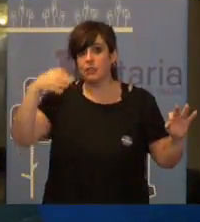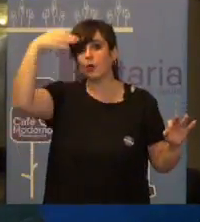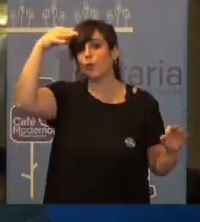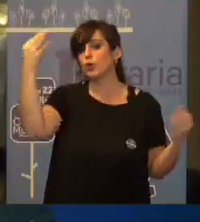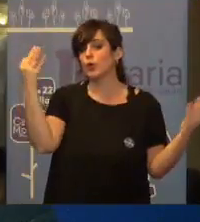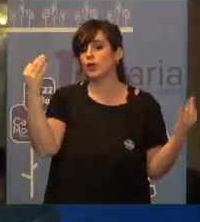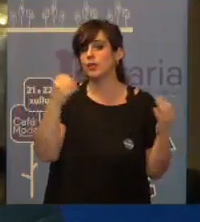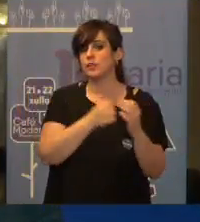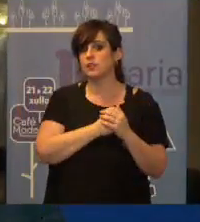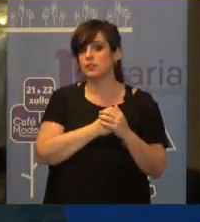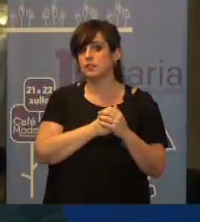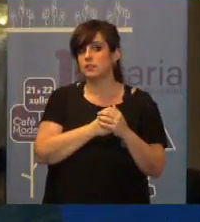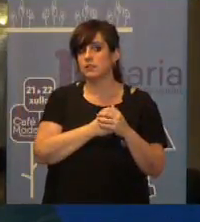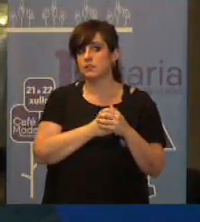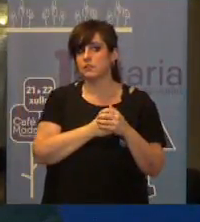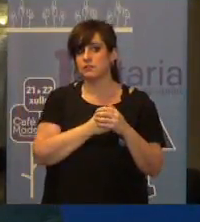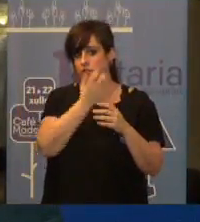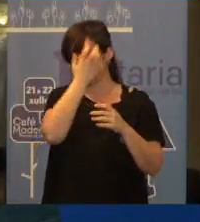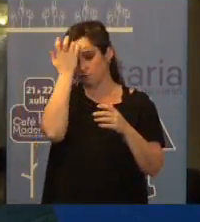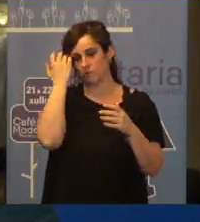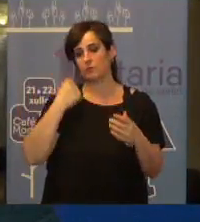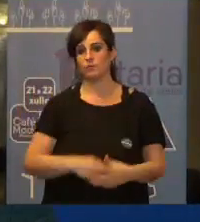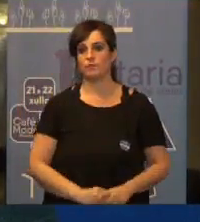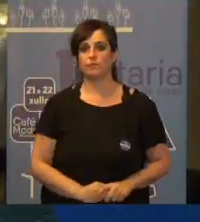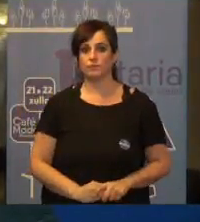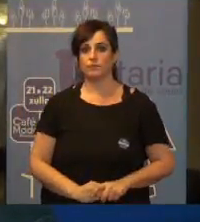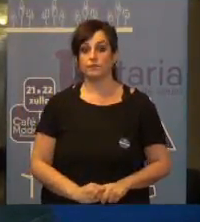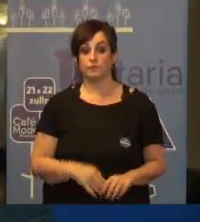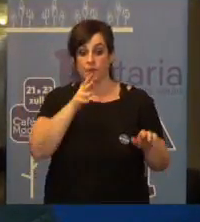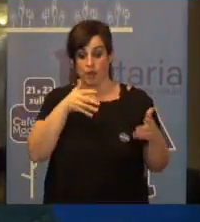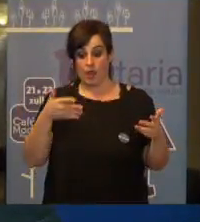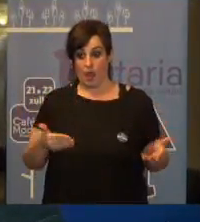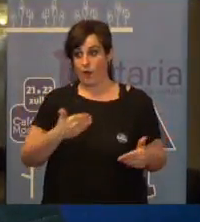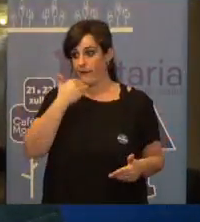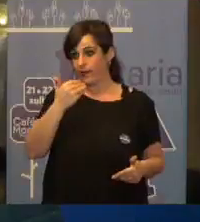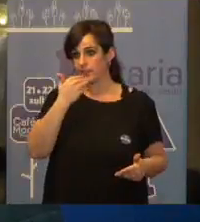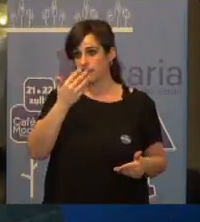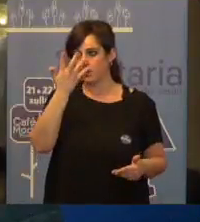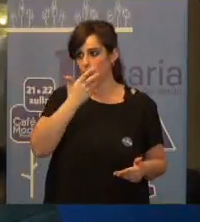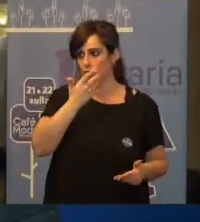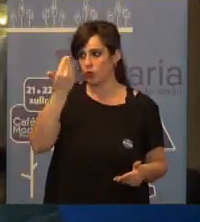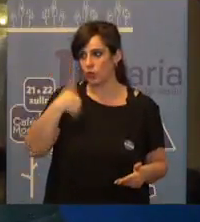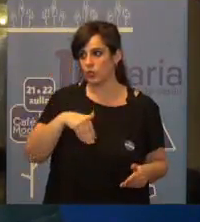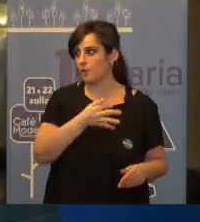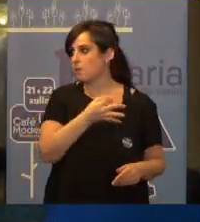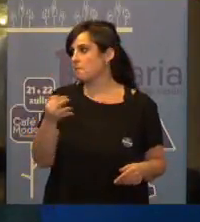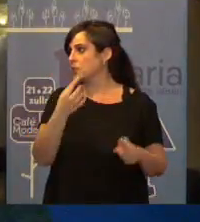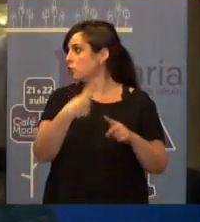precisamente a da transformación do sistema de partidos, que en este momento está casi concluída. O que queda por